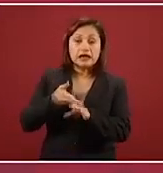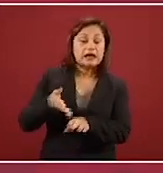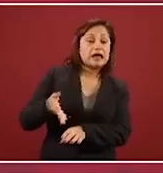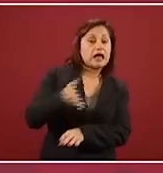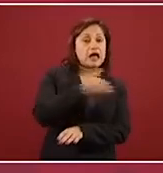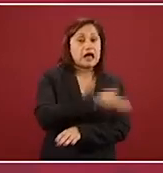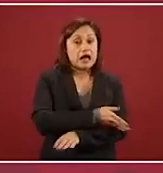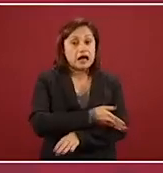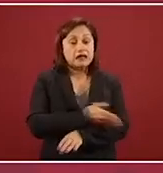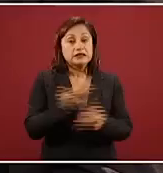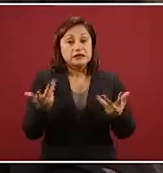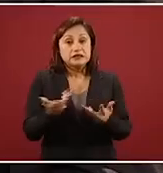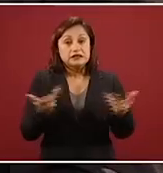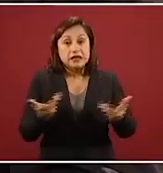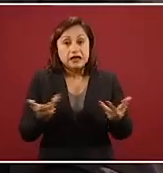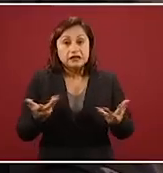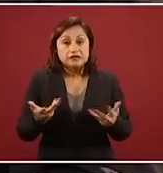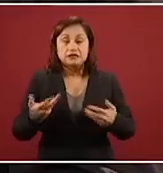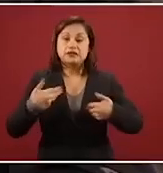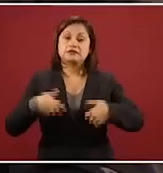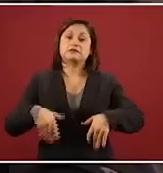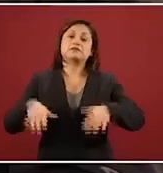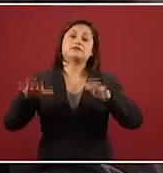eso se juzga